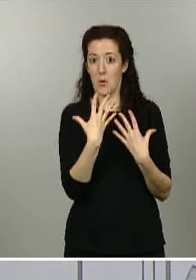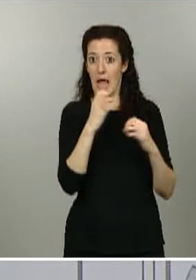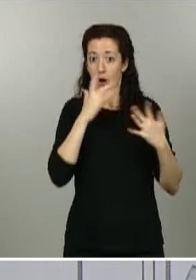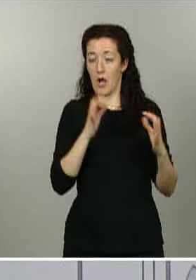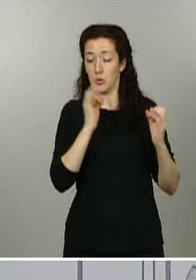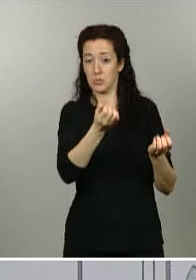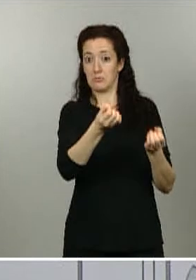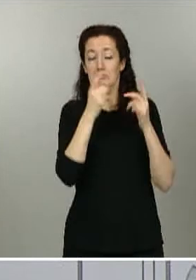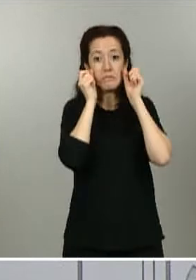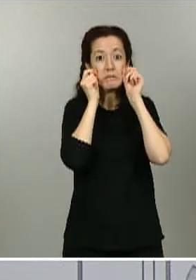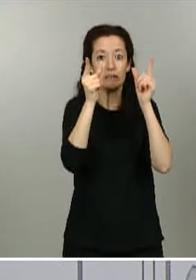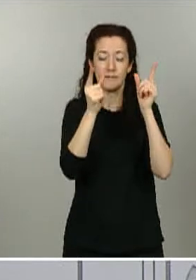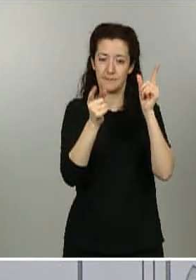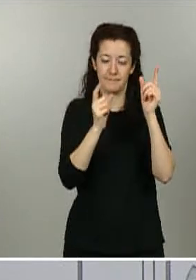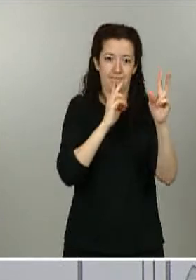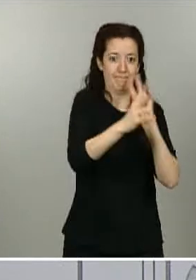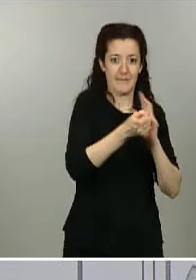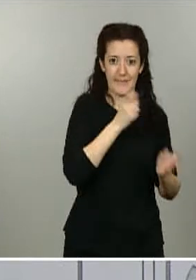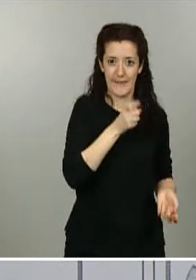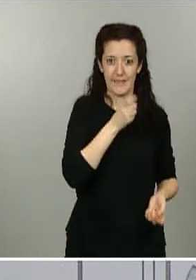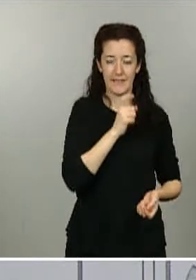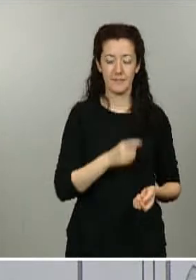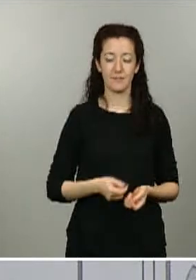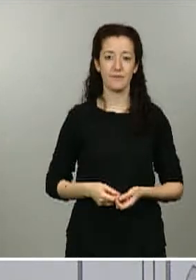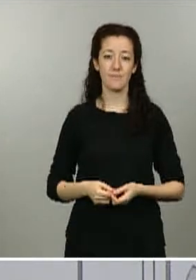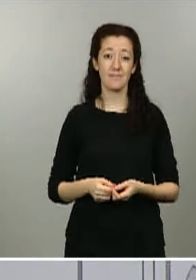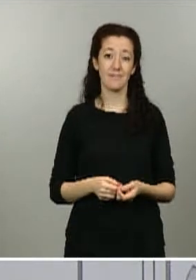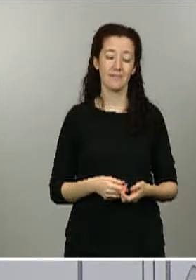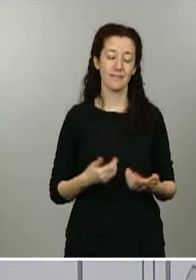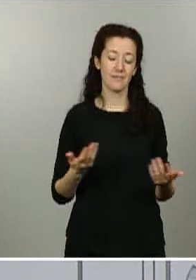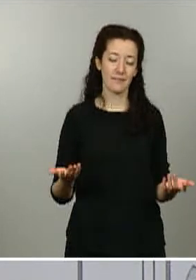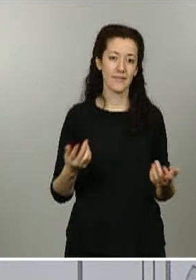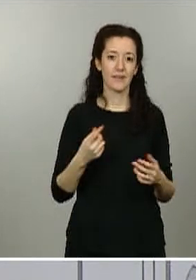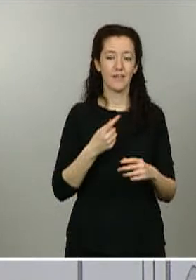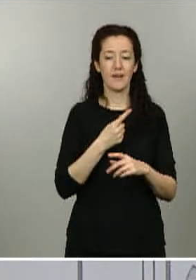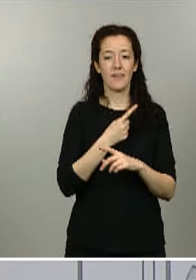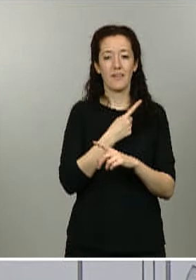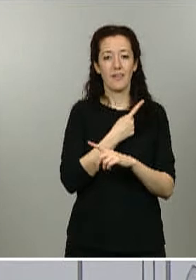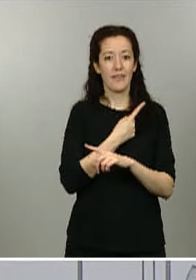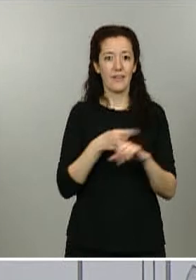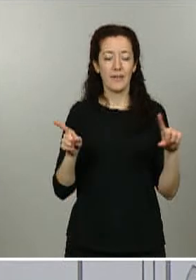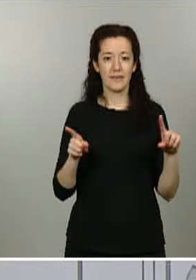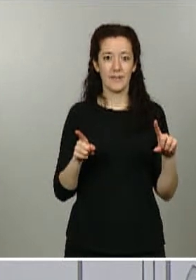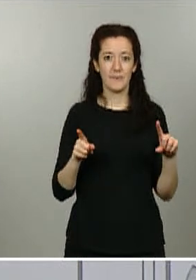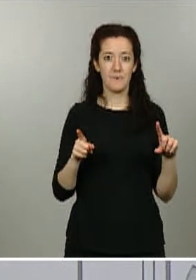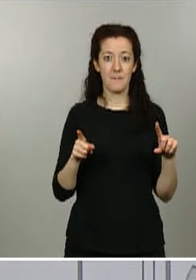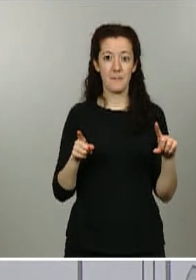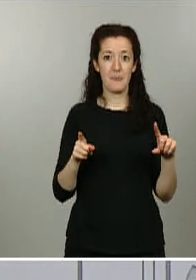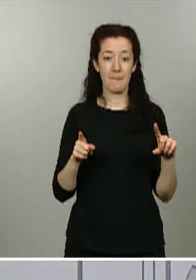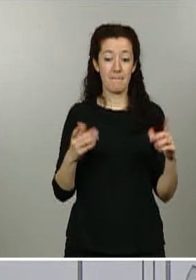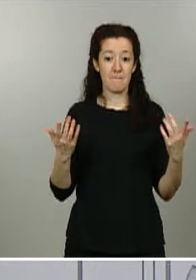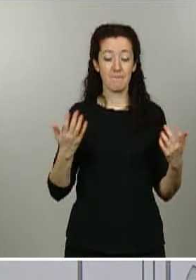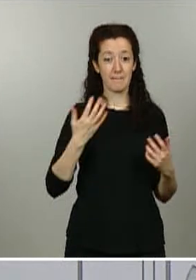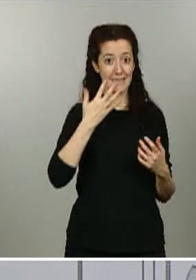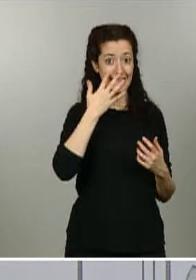es verdad que una cosa es lo que se tiene que hacer para eliminar riesgos de los que no tenemos certezas y otra